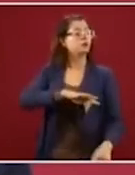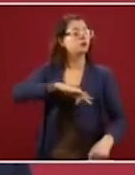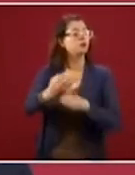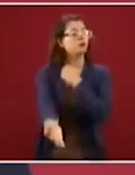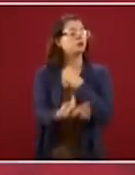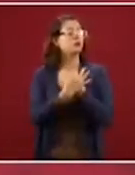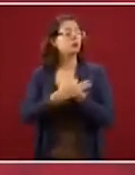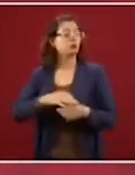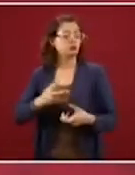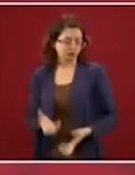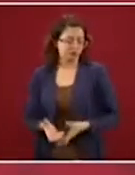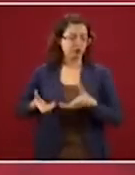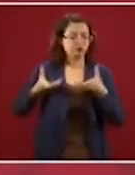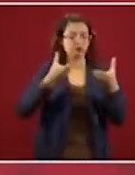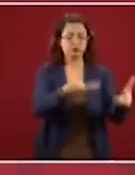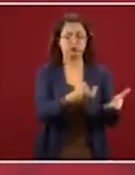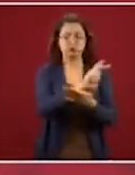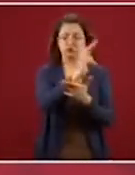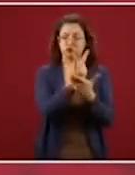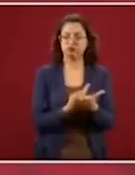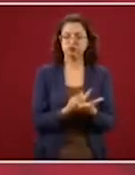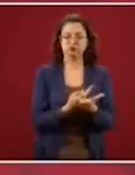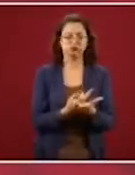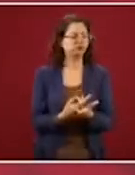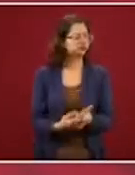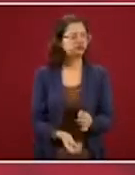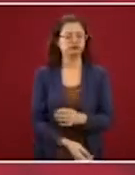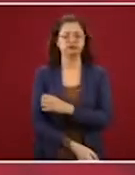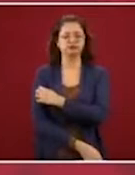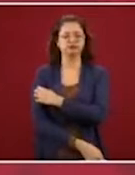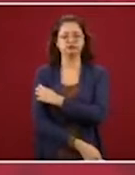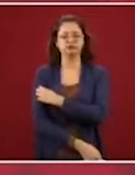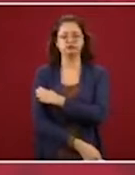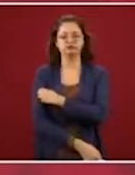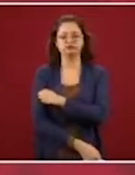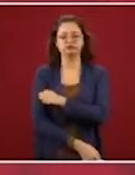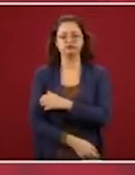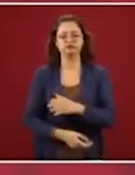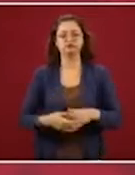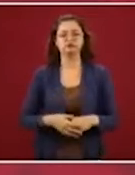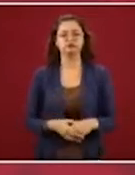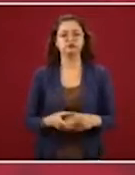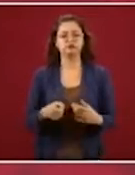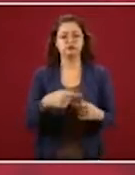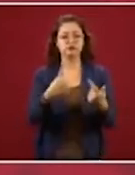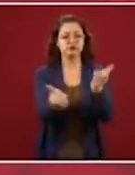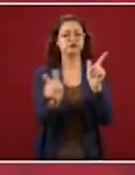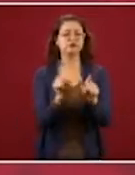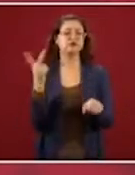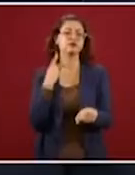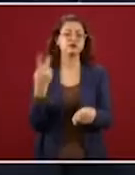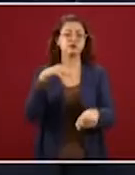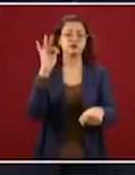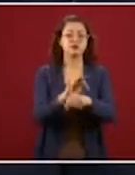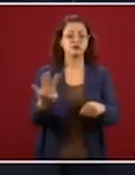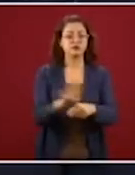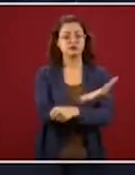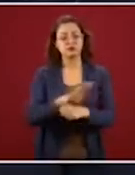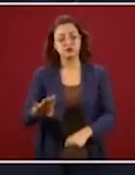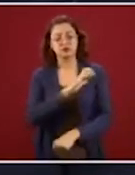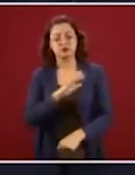a el apoyo político electoral en beneficio de partidos o de